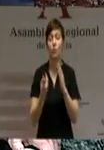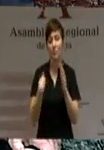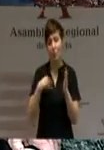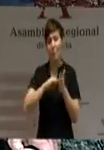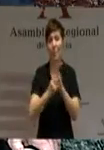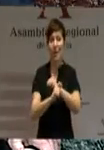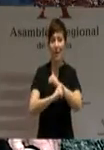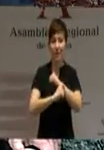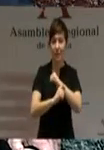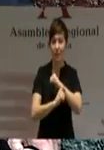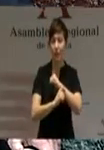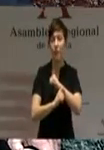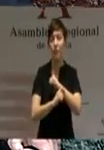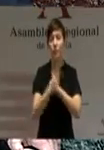IRIS